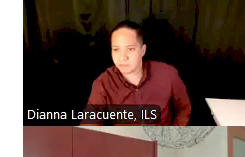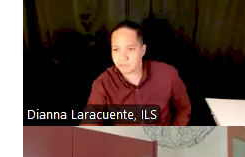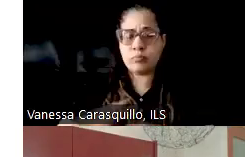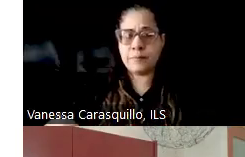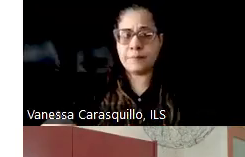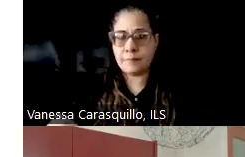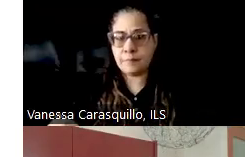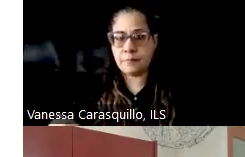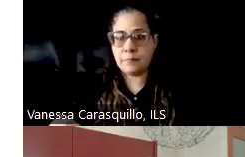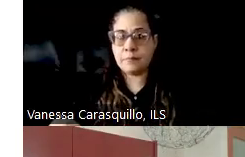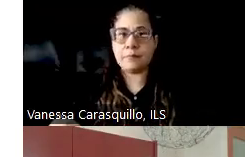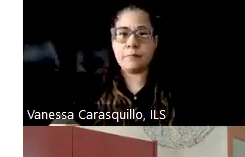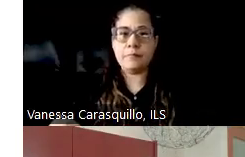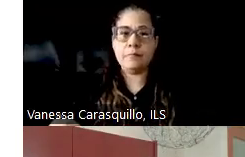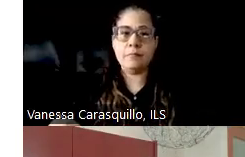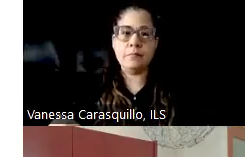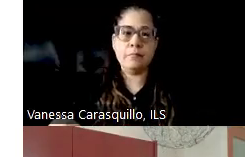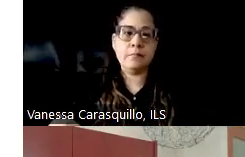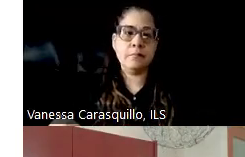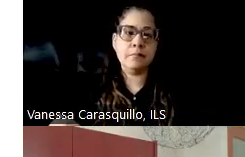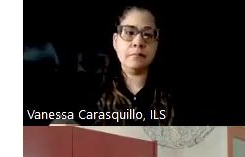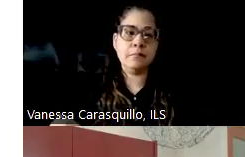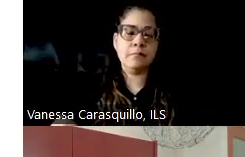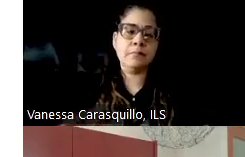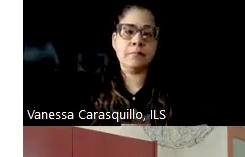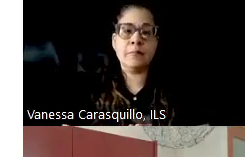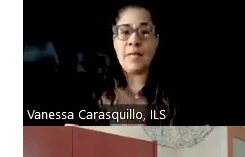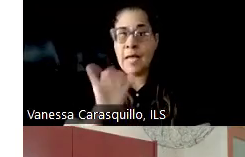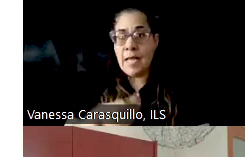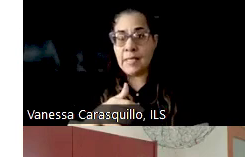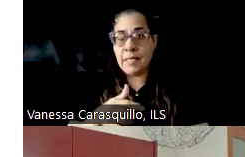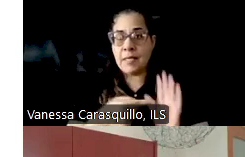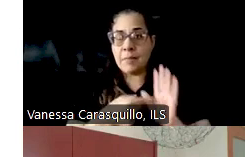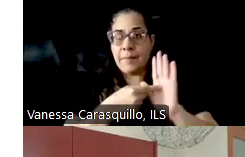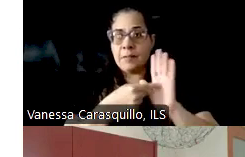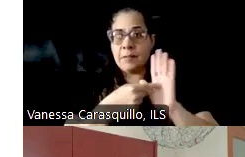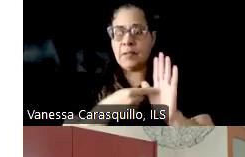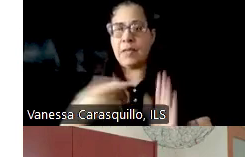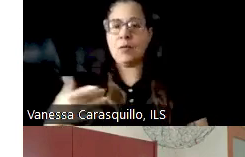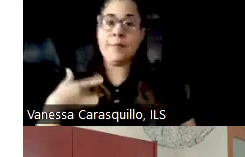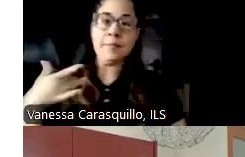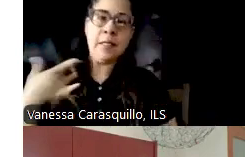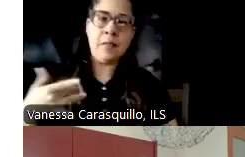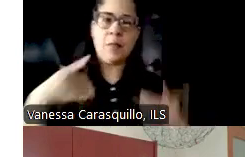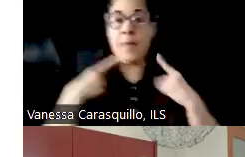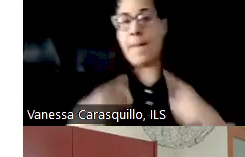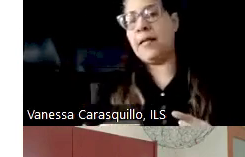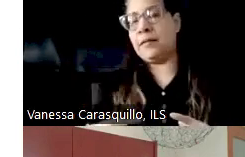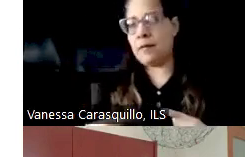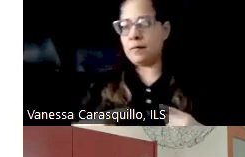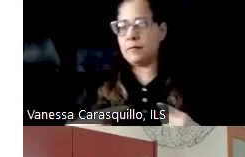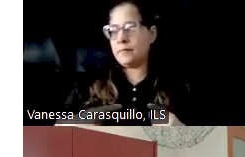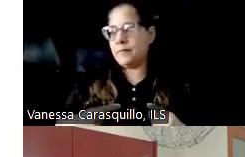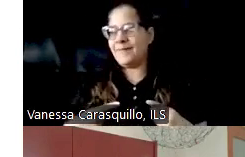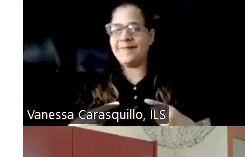Cabe señalar que cuando hablamos de, aunque estamos poniendo aquí síntomas, ¿verdad?, porque estamos diciendo depresión como síntoma, ansiedad como